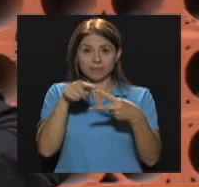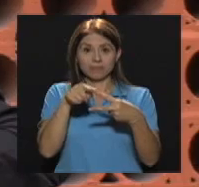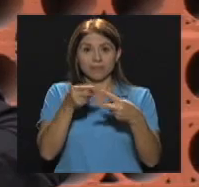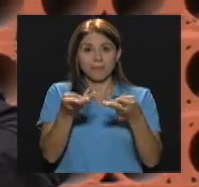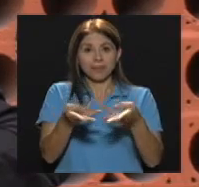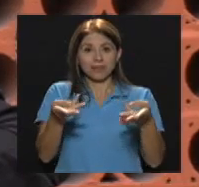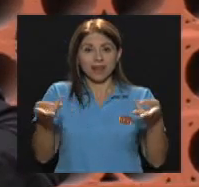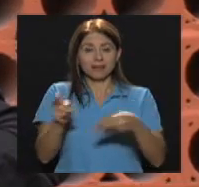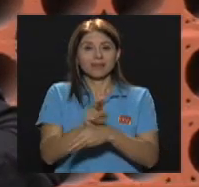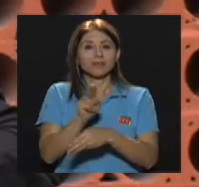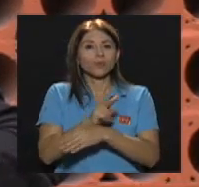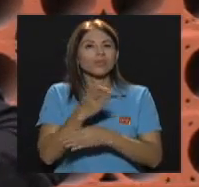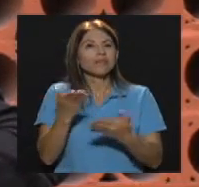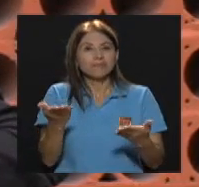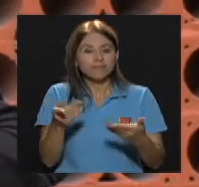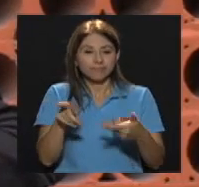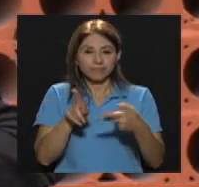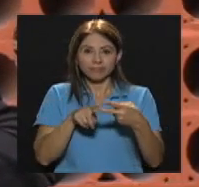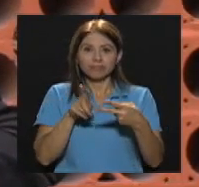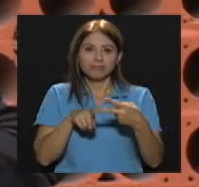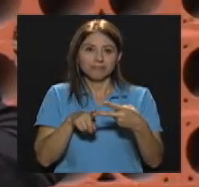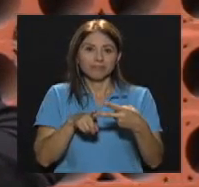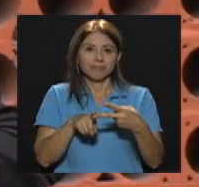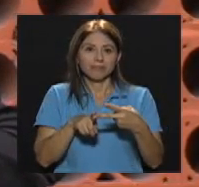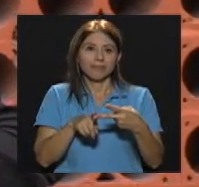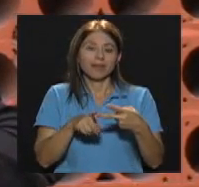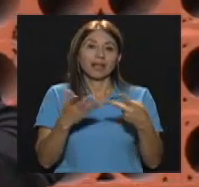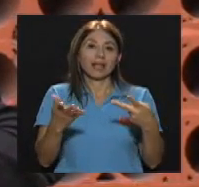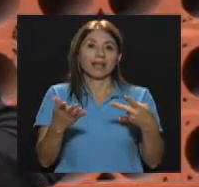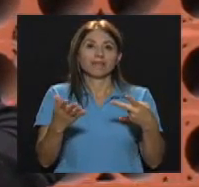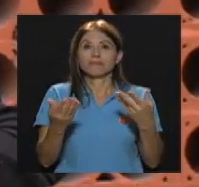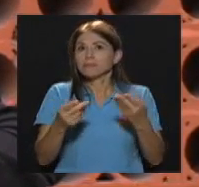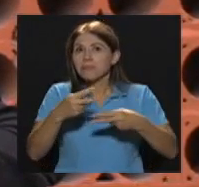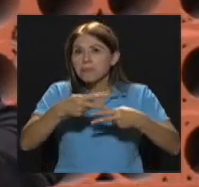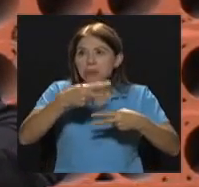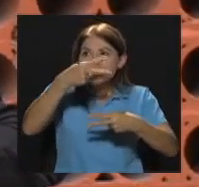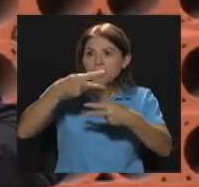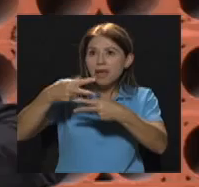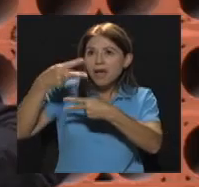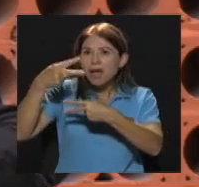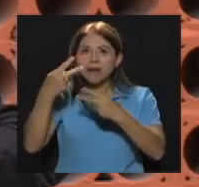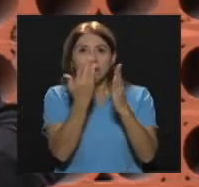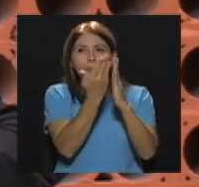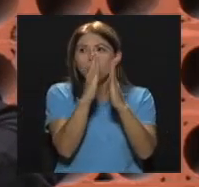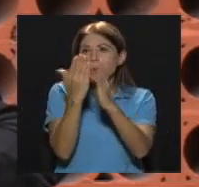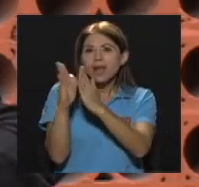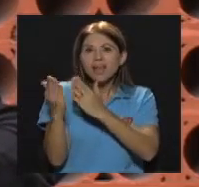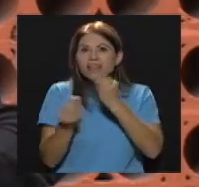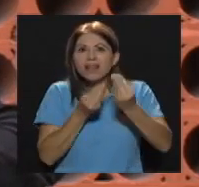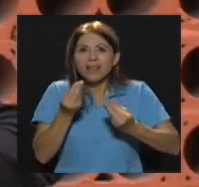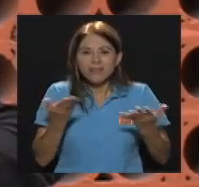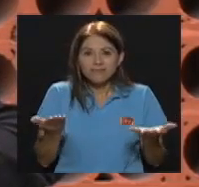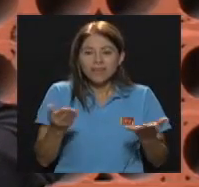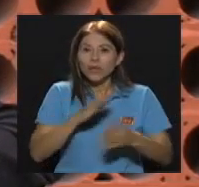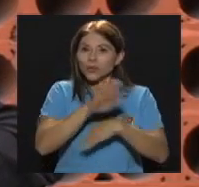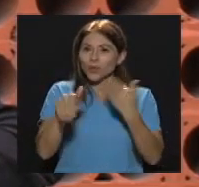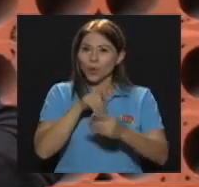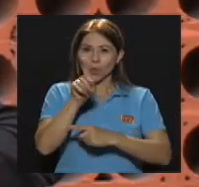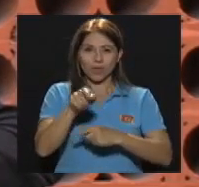materiales que se usen, ¿verdad? Y segundo, obviamente, el tema de las aberturas. La abertura significa ventanas y puertas que tienen que